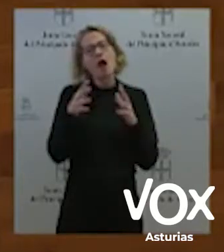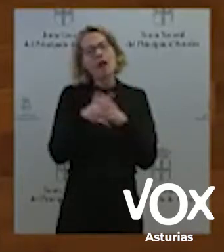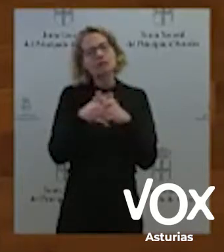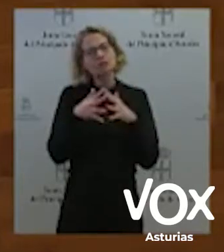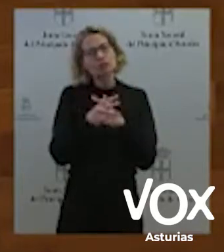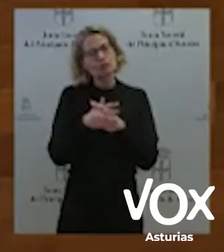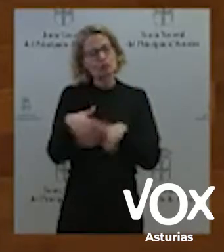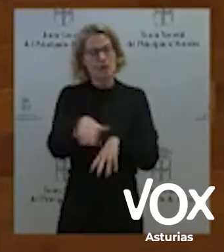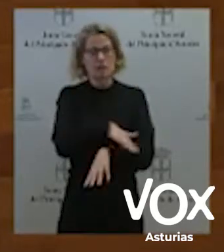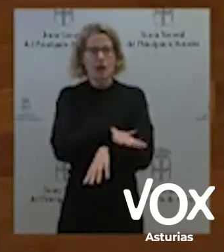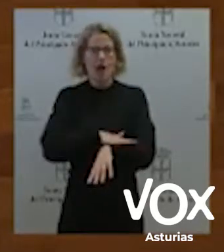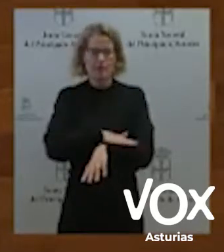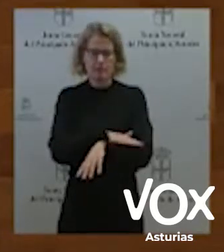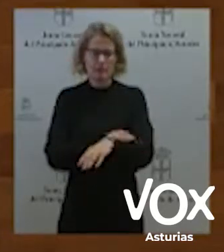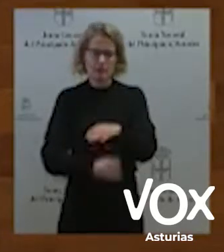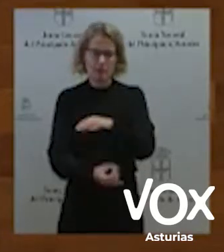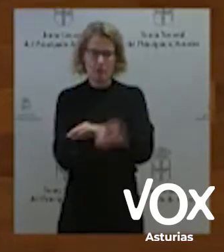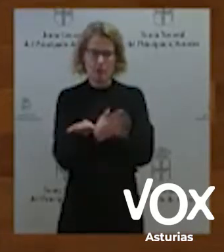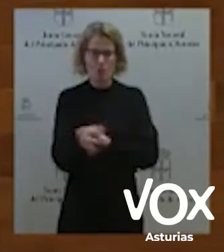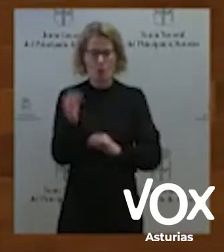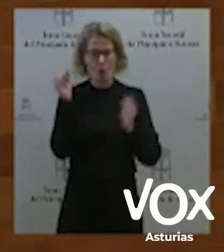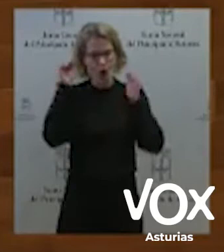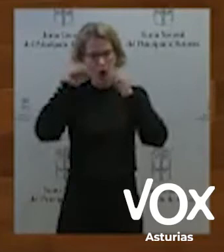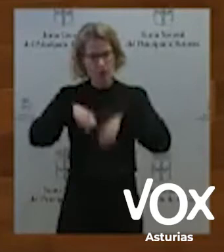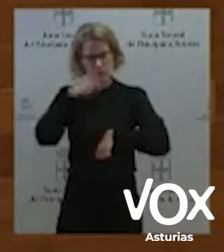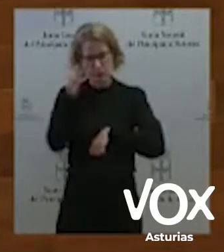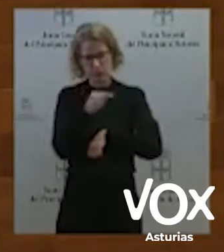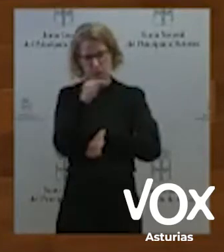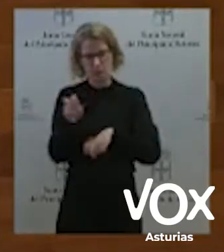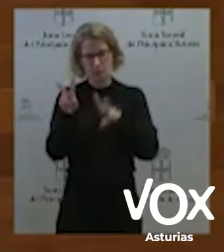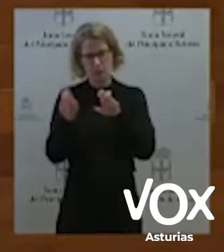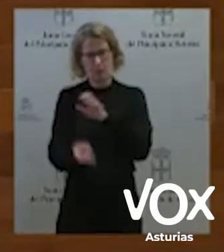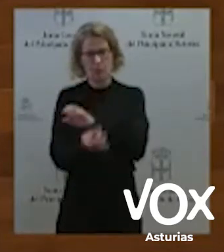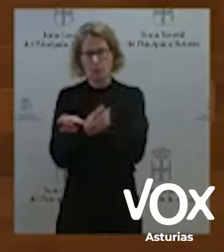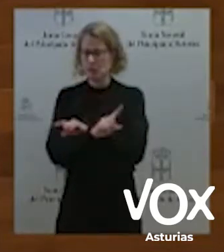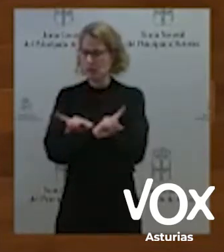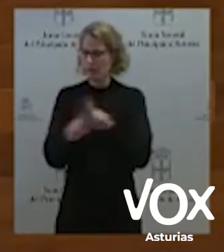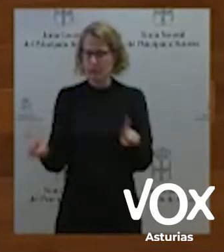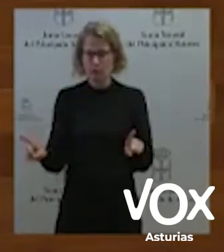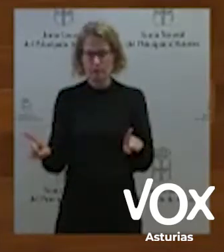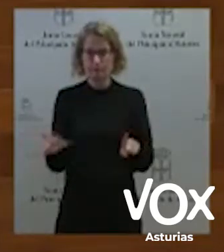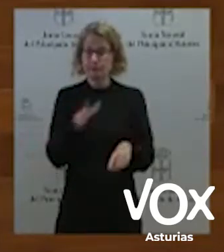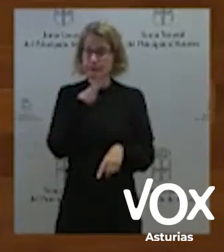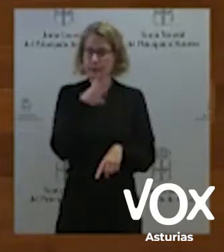nuevos acuerdos presupuestarios. Para todo ello, porque inevitablemente conllevaría mucho más